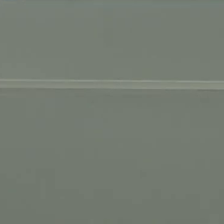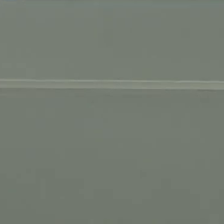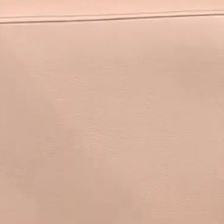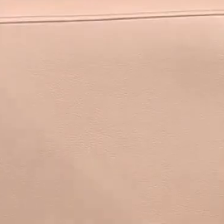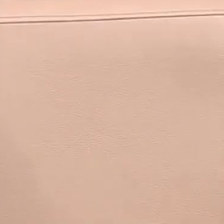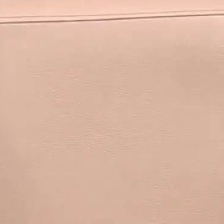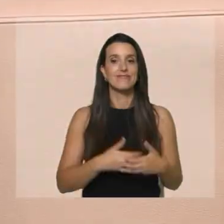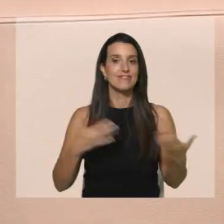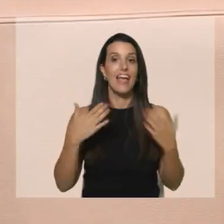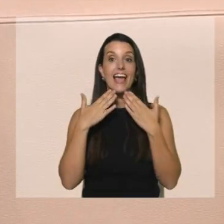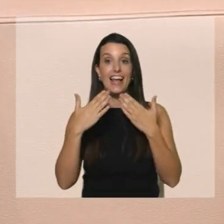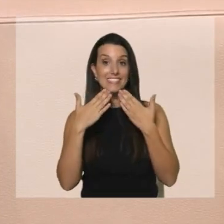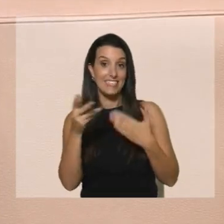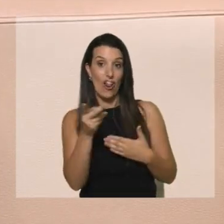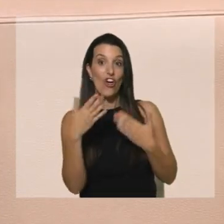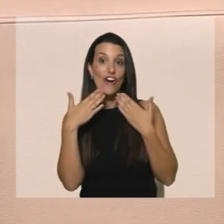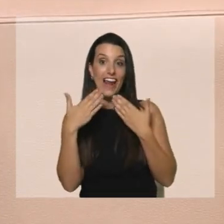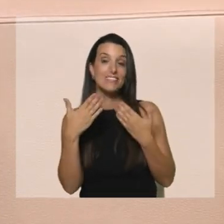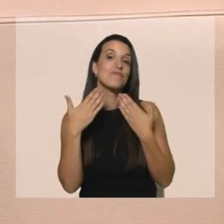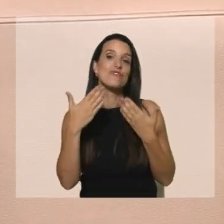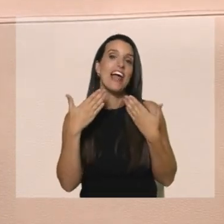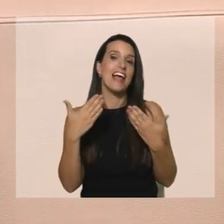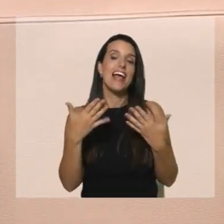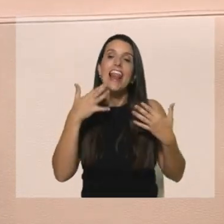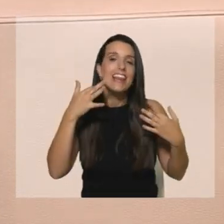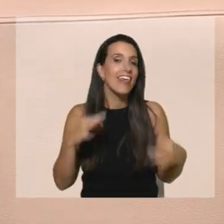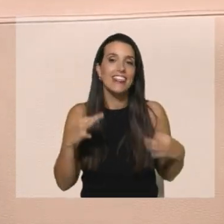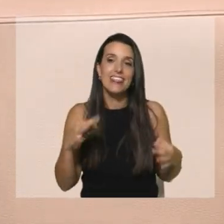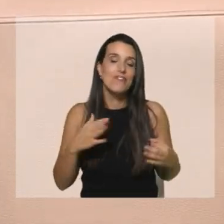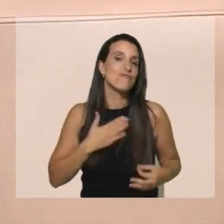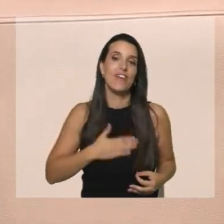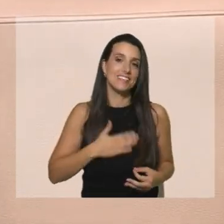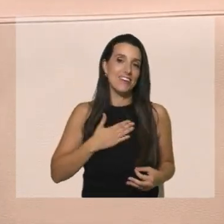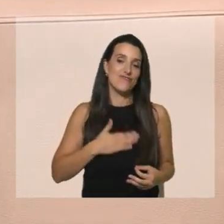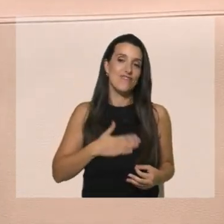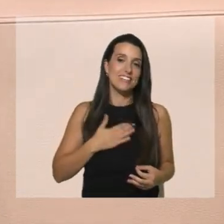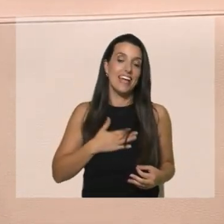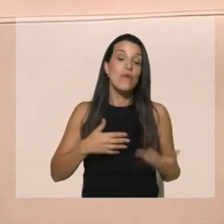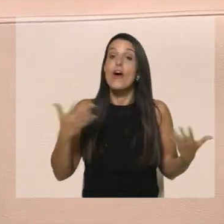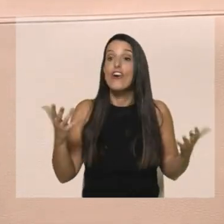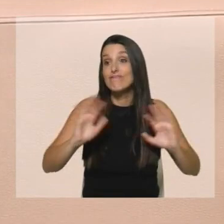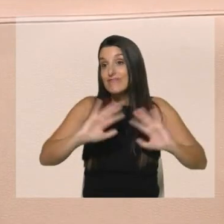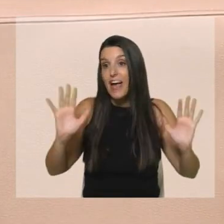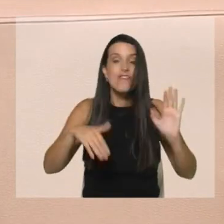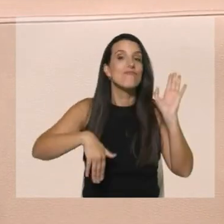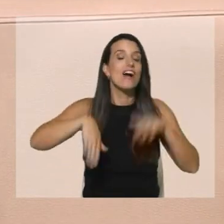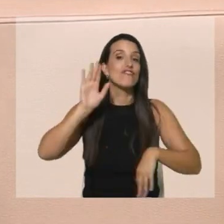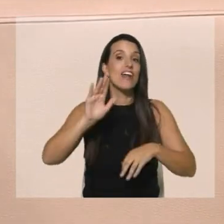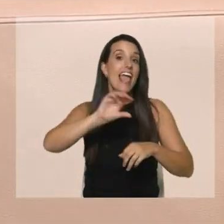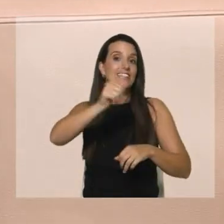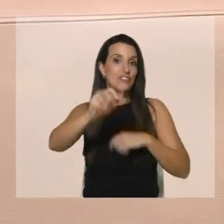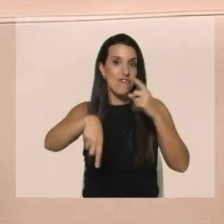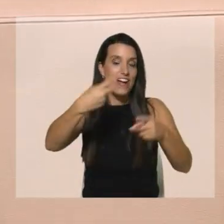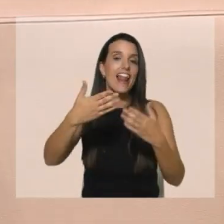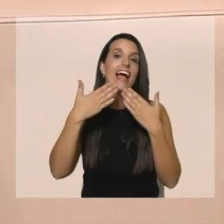Solís. Agradecerles a los dos, muchísimas gracias, realmente un placer. Y bueno, nada, el mayor de los éxitos para mañana.